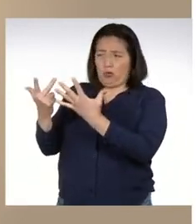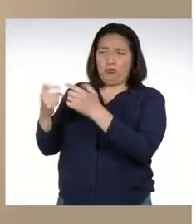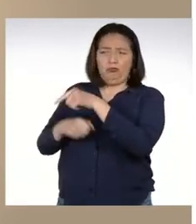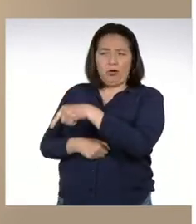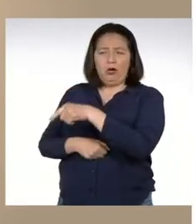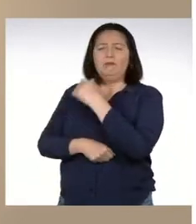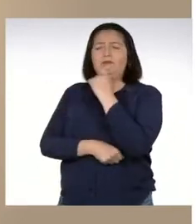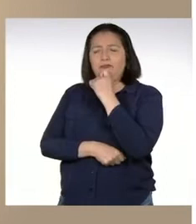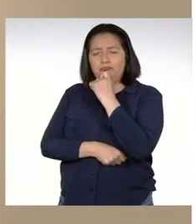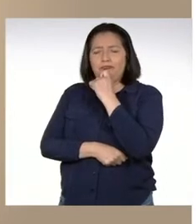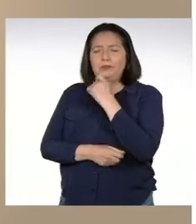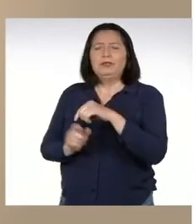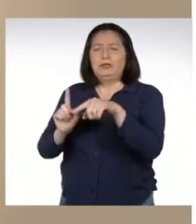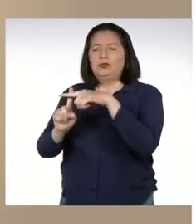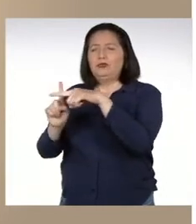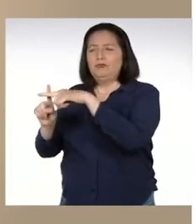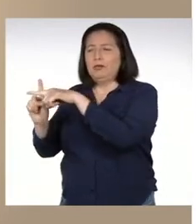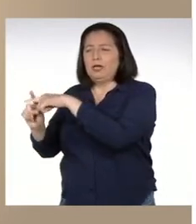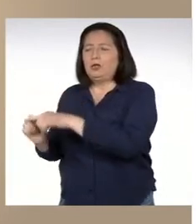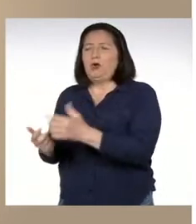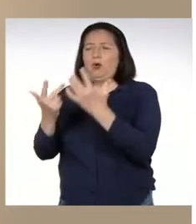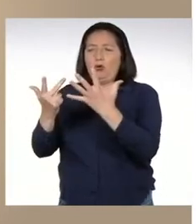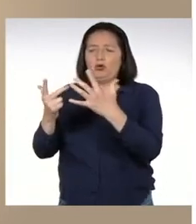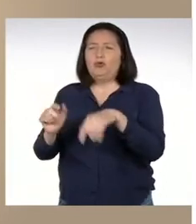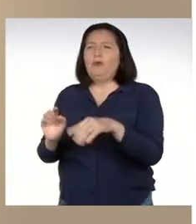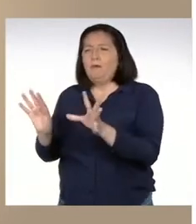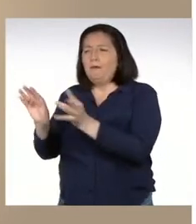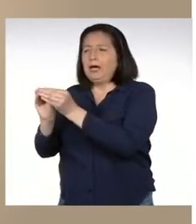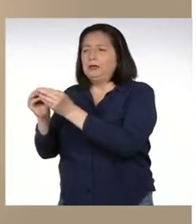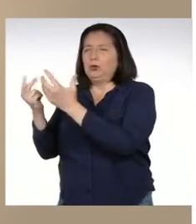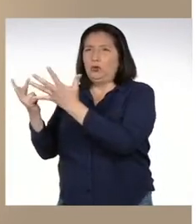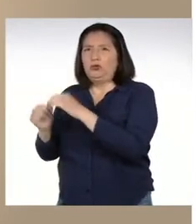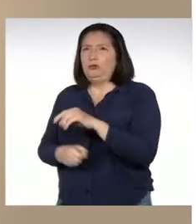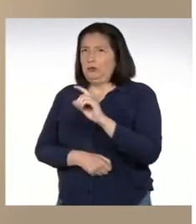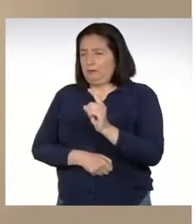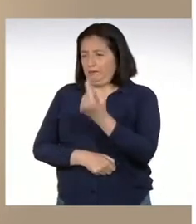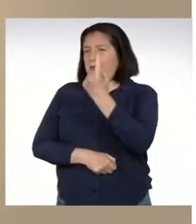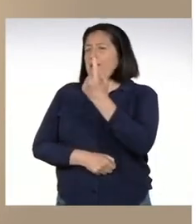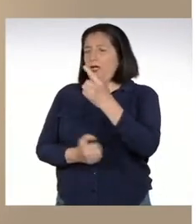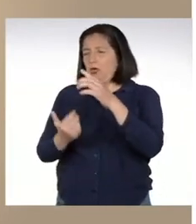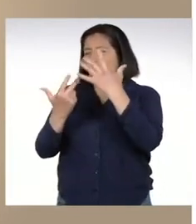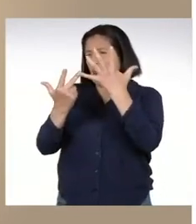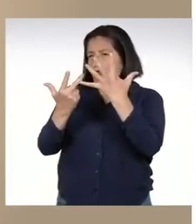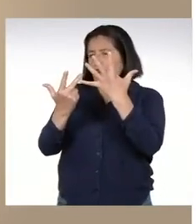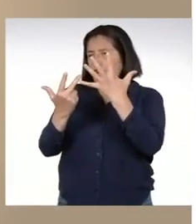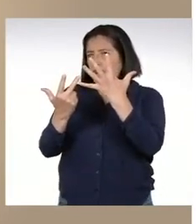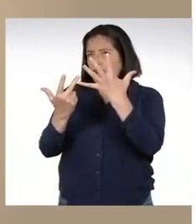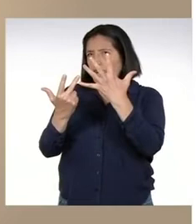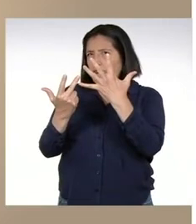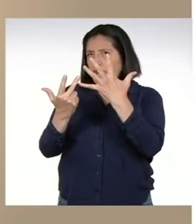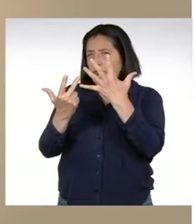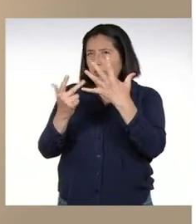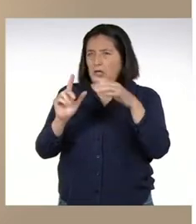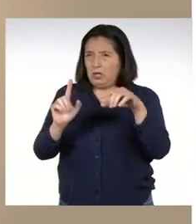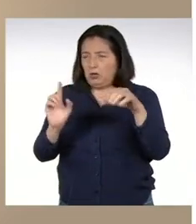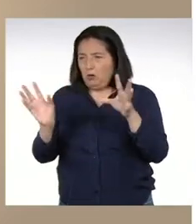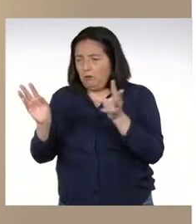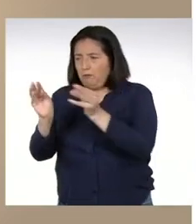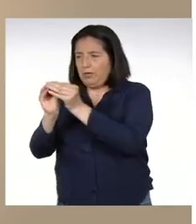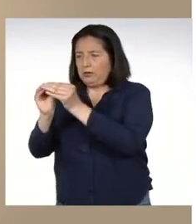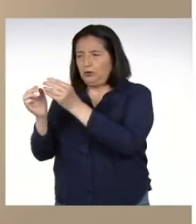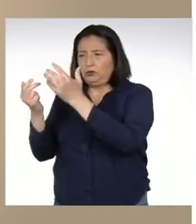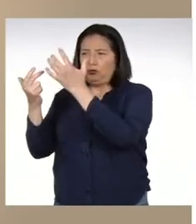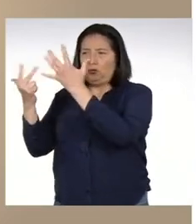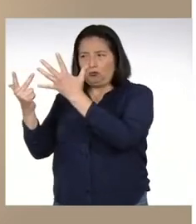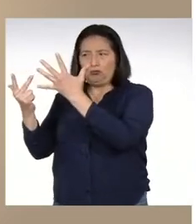de Daniel, debe sumar de 8 en 8. Aquí tenemos las primeras 8 galletas. Aquí tenemos